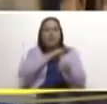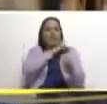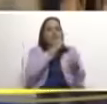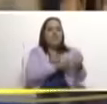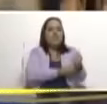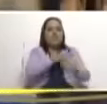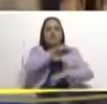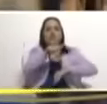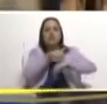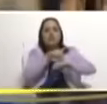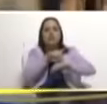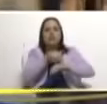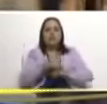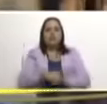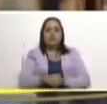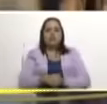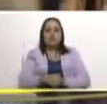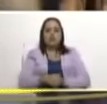Armada Nacional